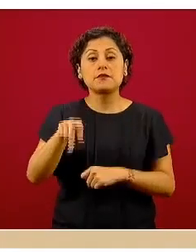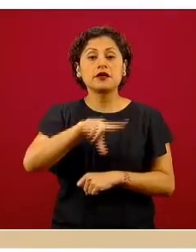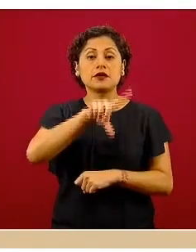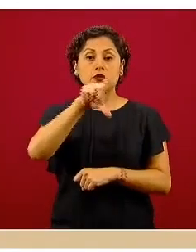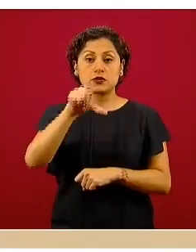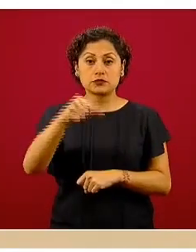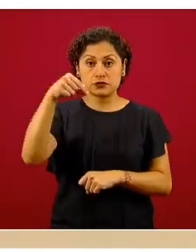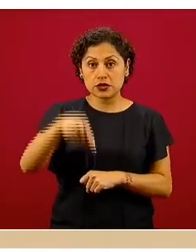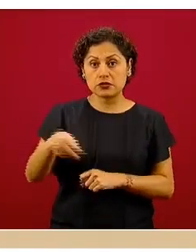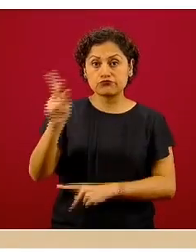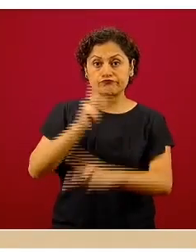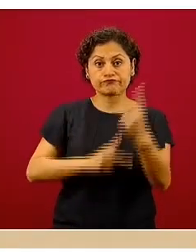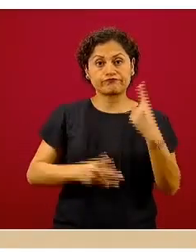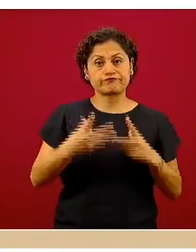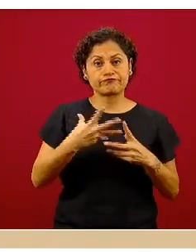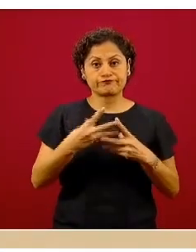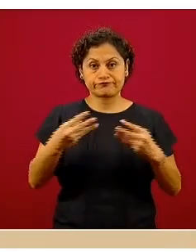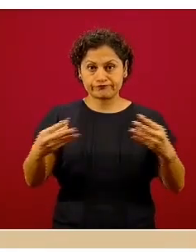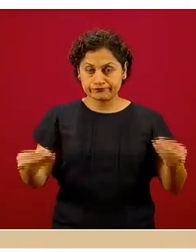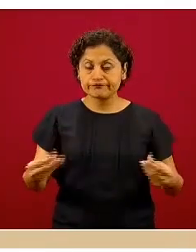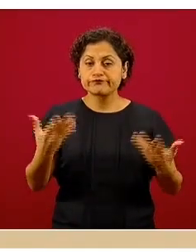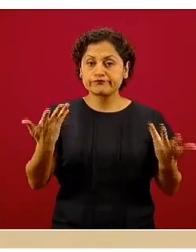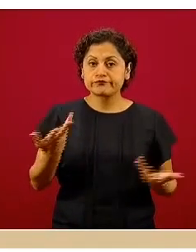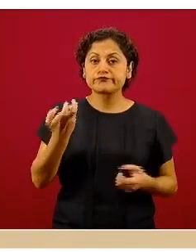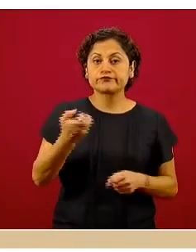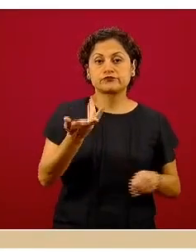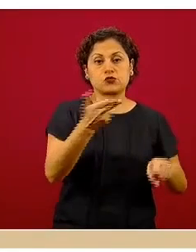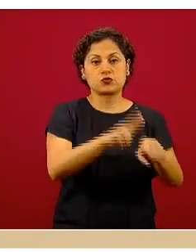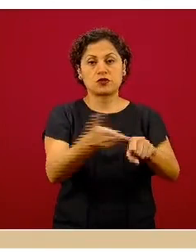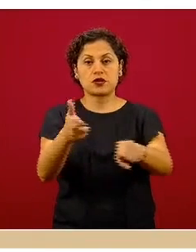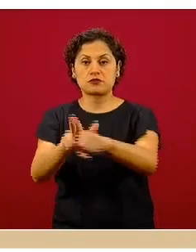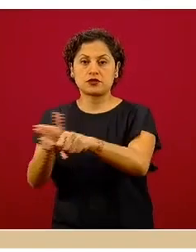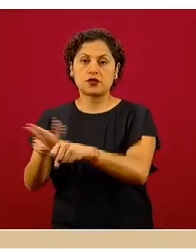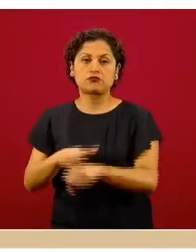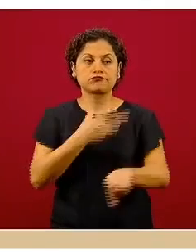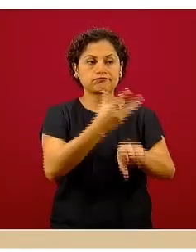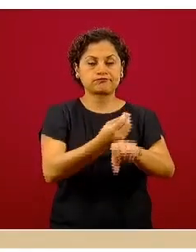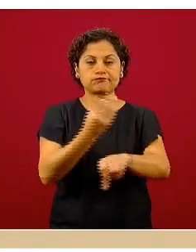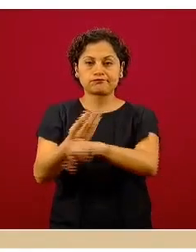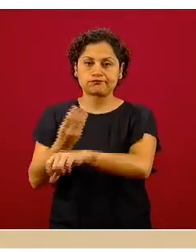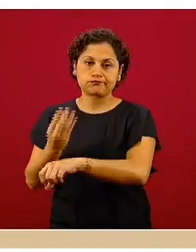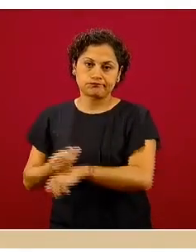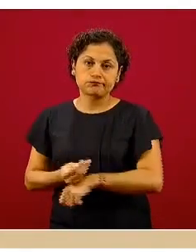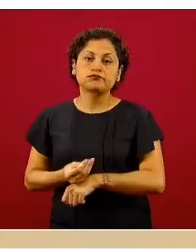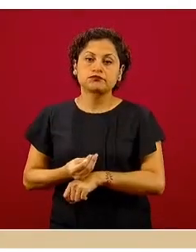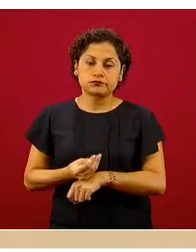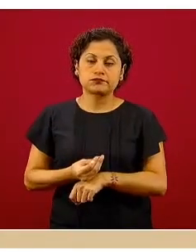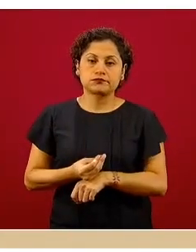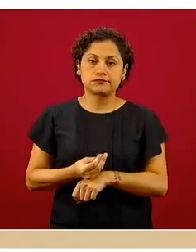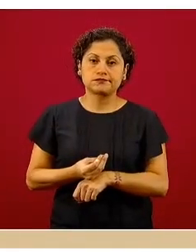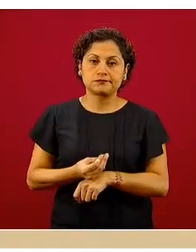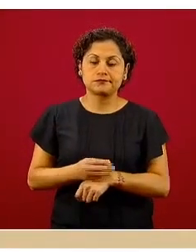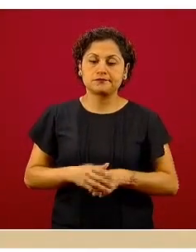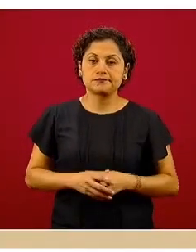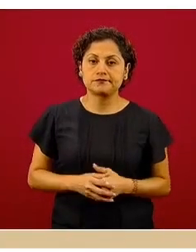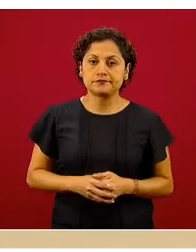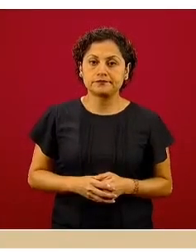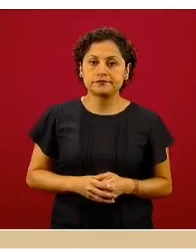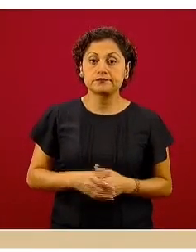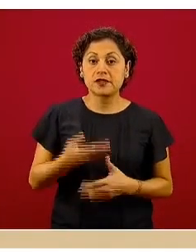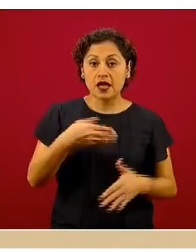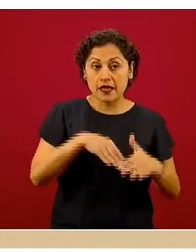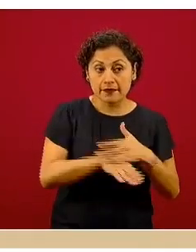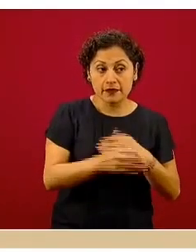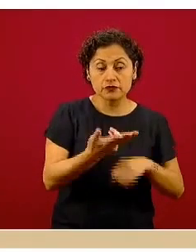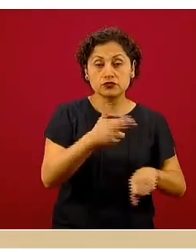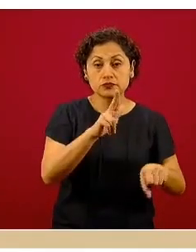en México y ante el proceso de reconversión que se llevó a cabo en los hospitales, de hecho muchas de las camas con